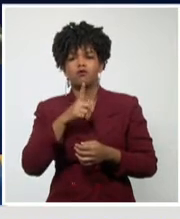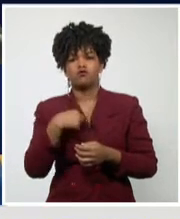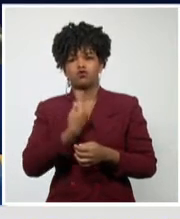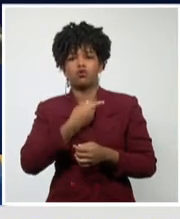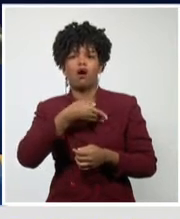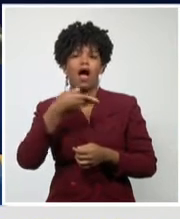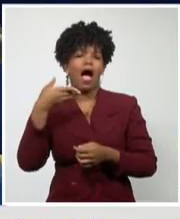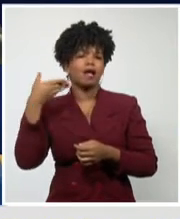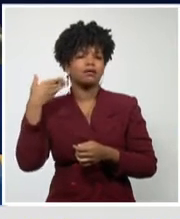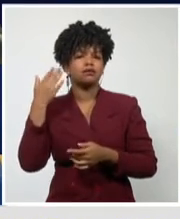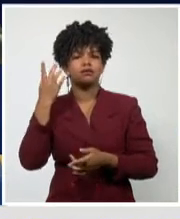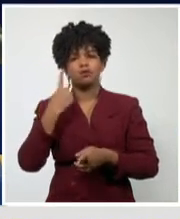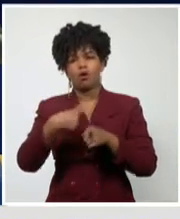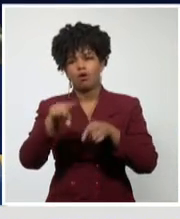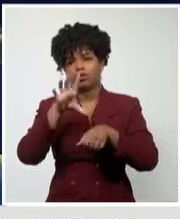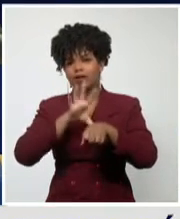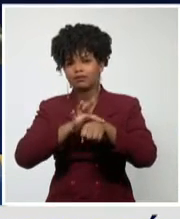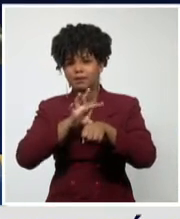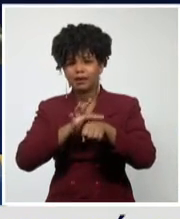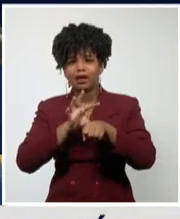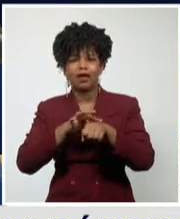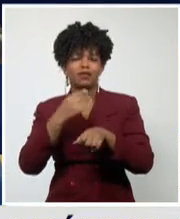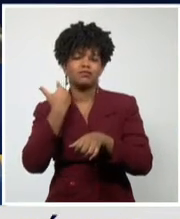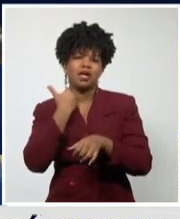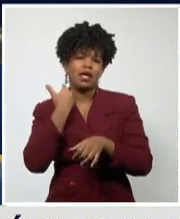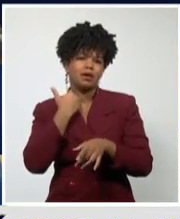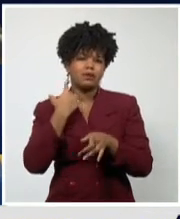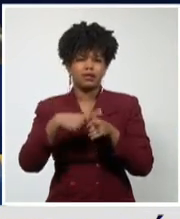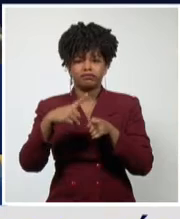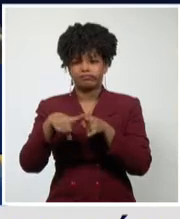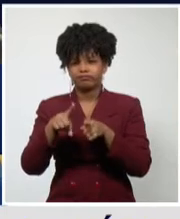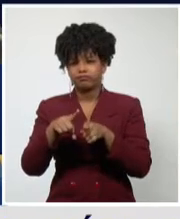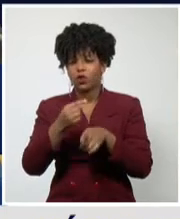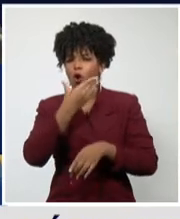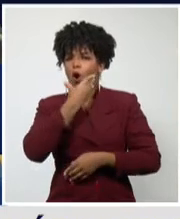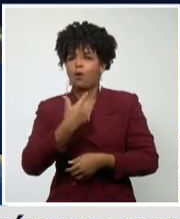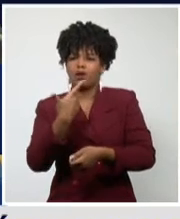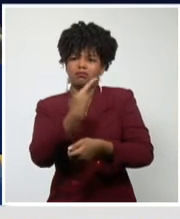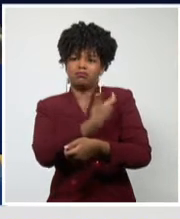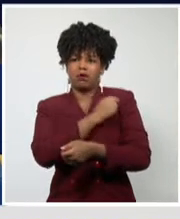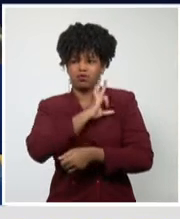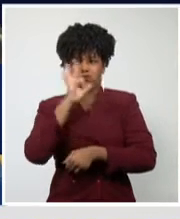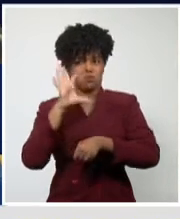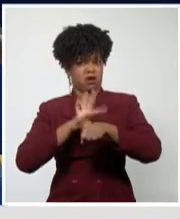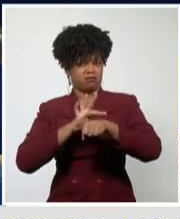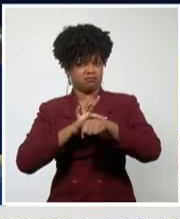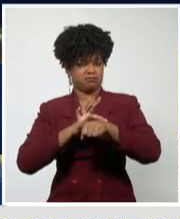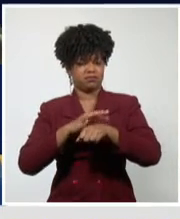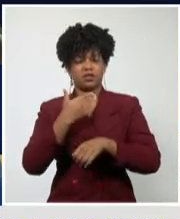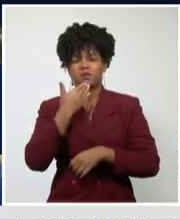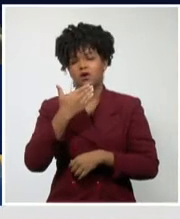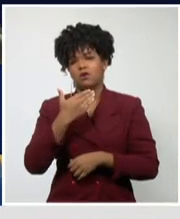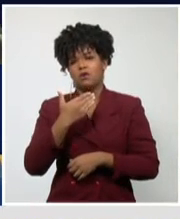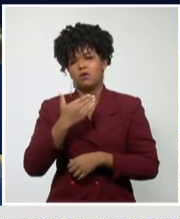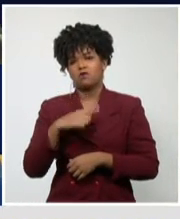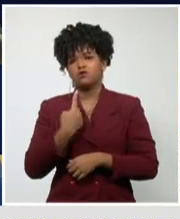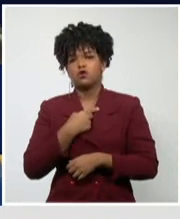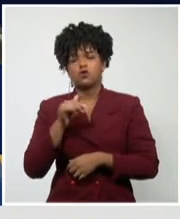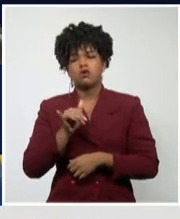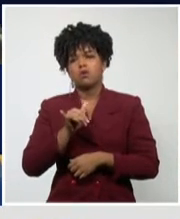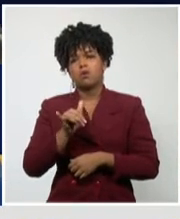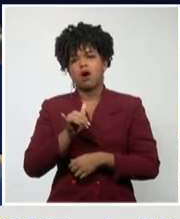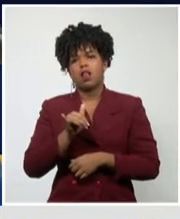rubiola, digo, los más viejos, ¿no? Los jóvenes, los que se han vacunado, no lo han padecido nunca. Bueno, nos quedamos con inmunidad para toda la